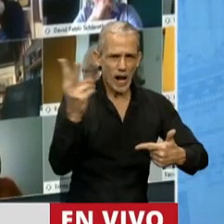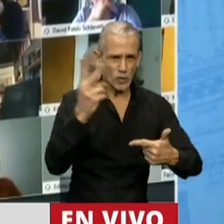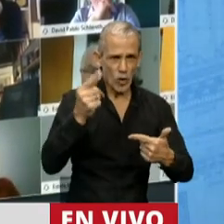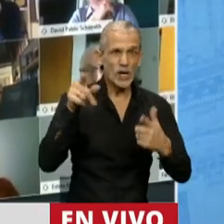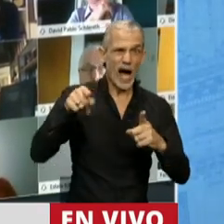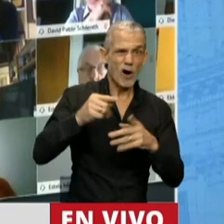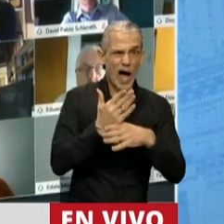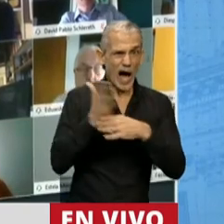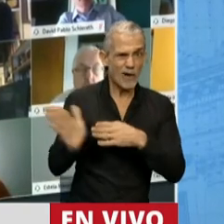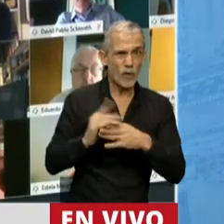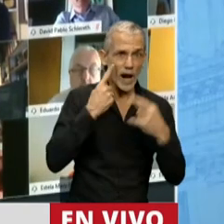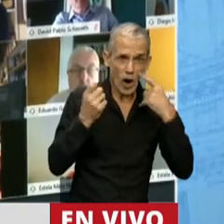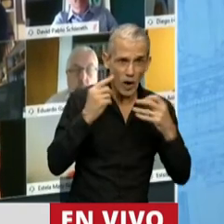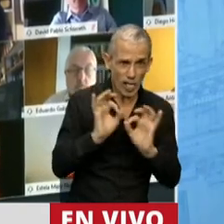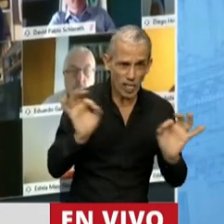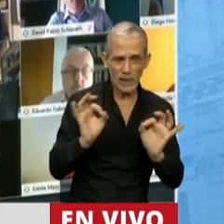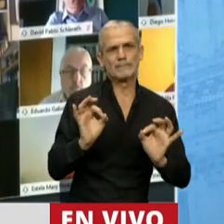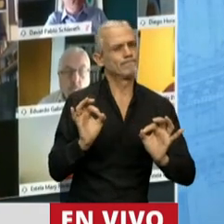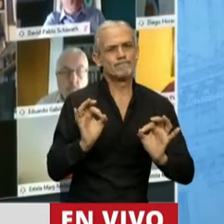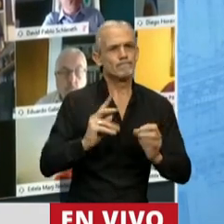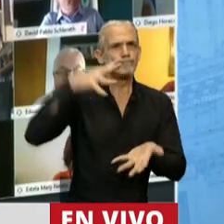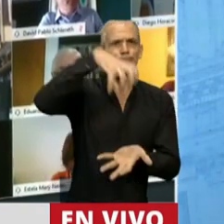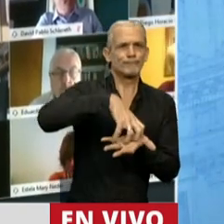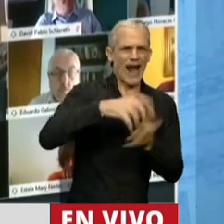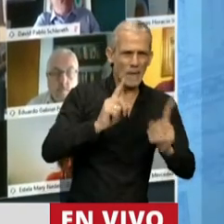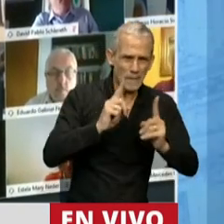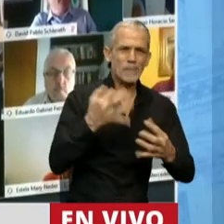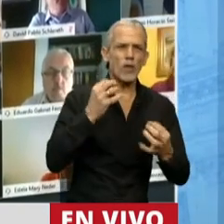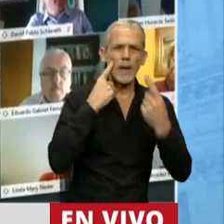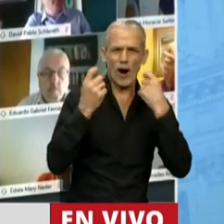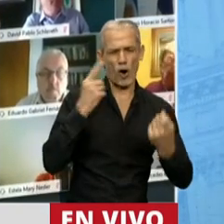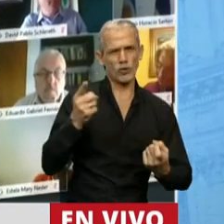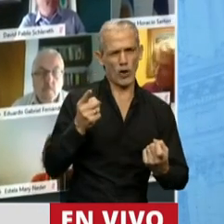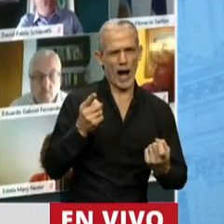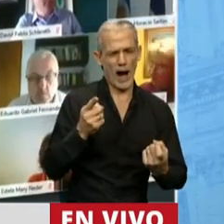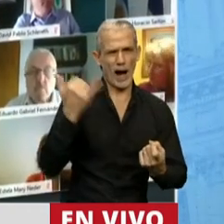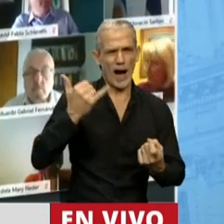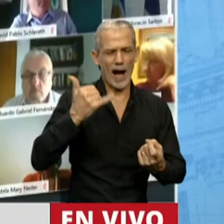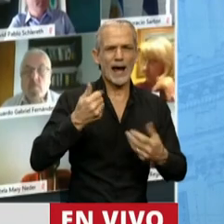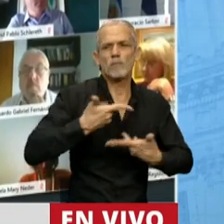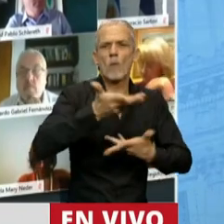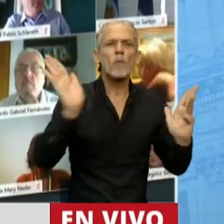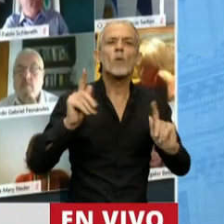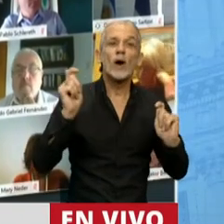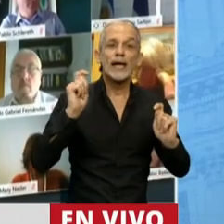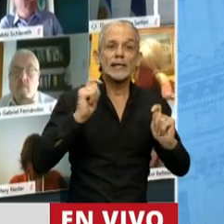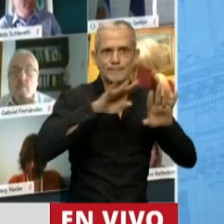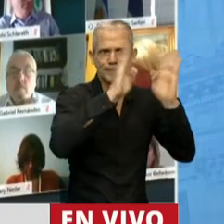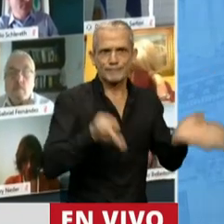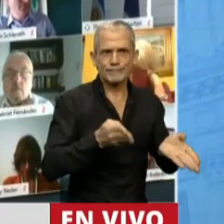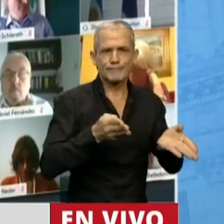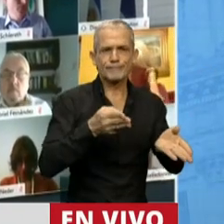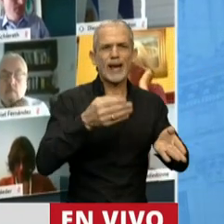fuera del control del ente por antonomasia de control que tiene el sector público que es la auditoría general